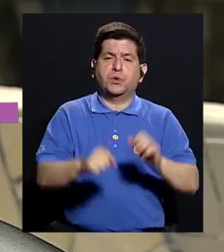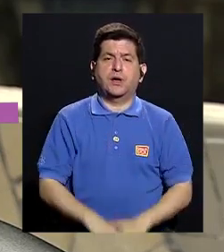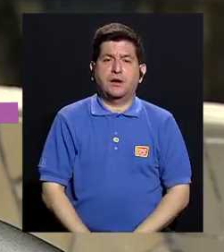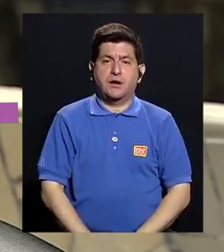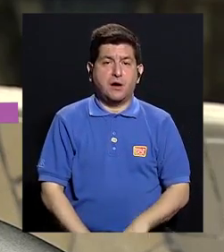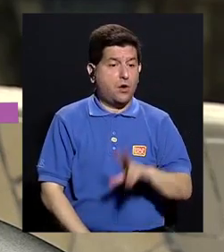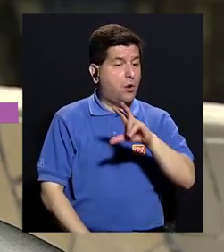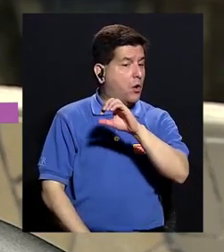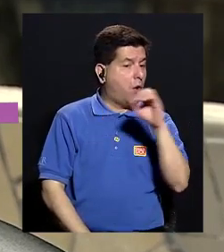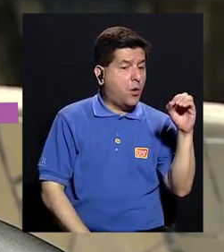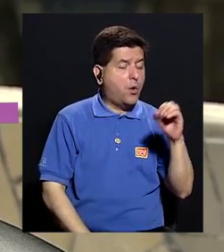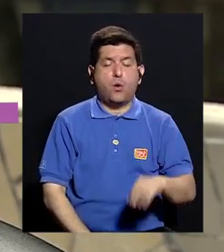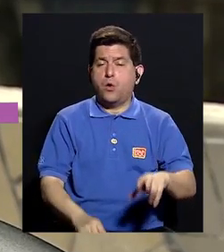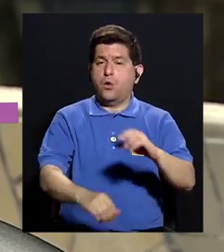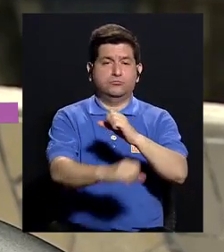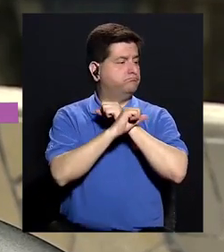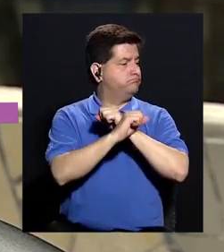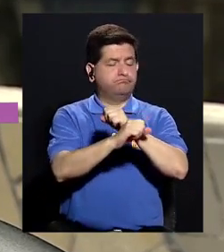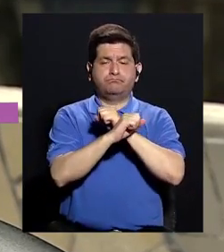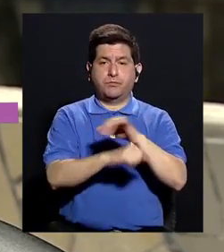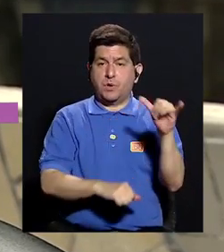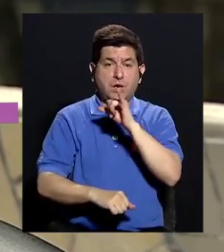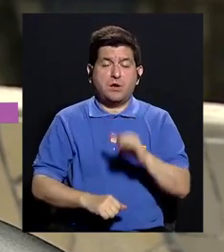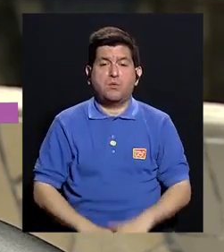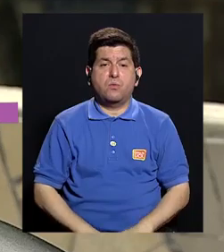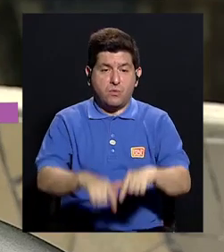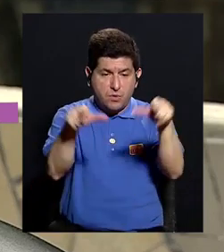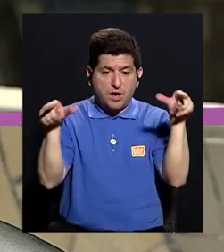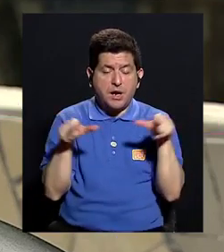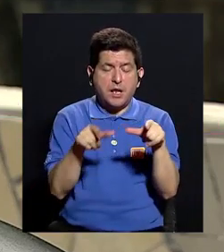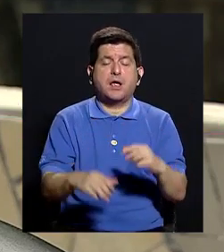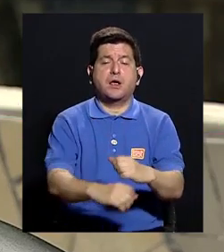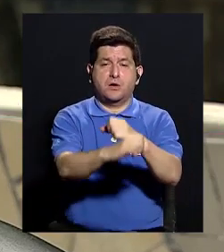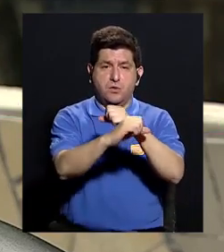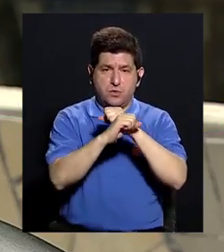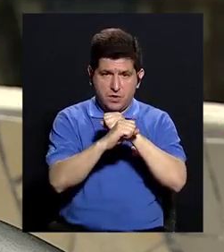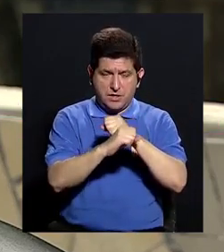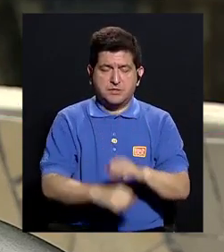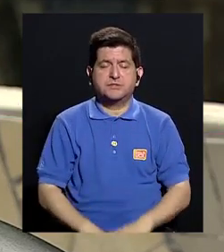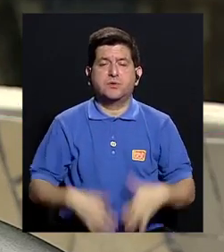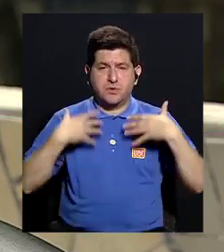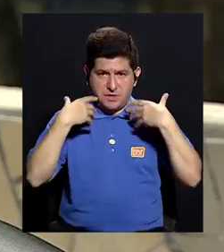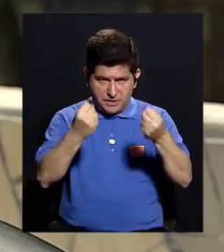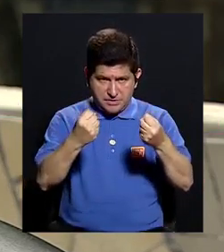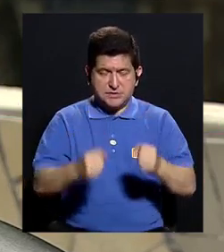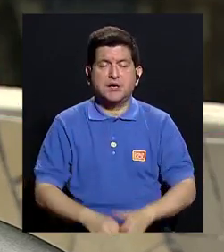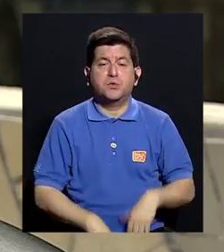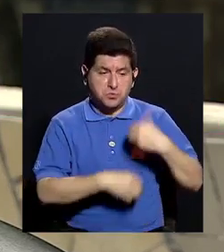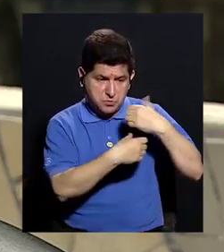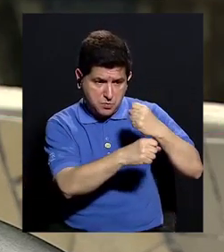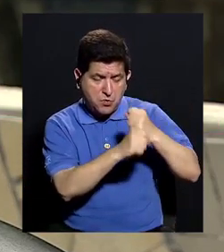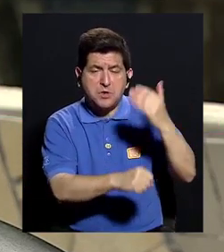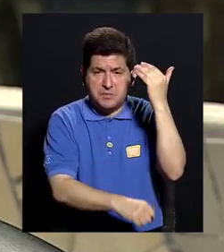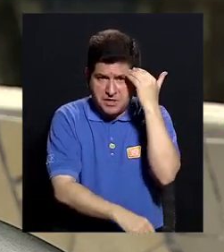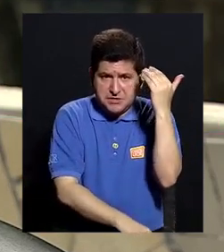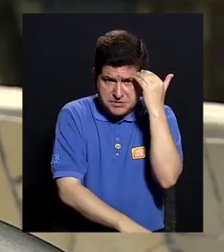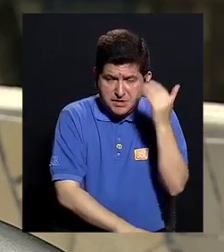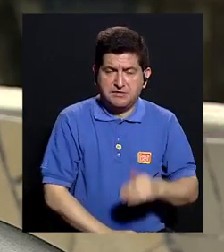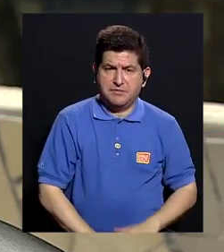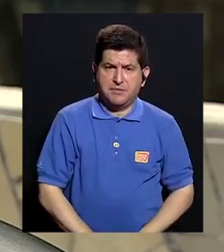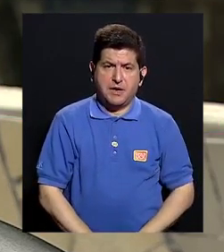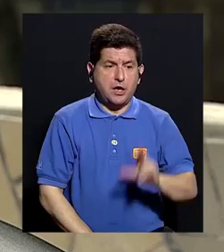violado y no está siendo garantizado. Incluso, aún en los establecimientos de salud, ir a las municipalidades, las municipalidades tienen